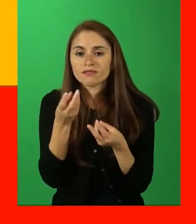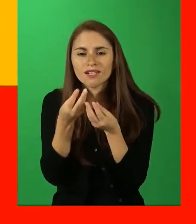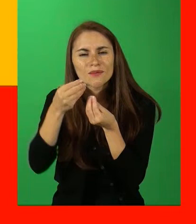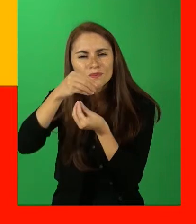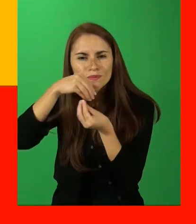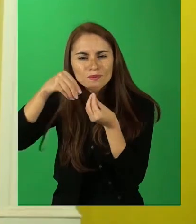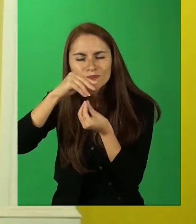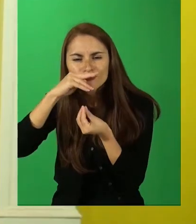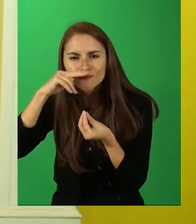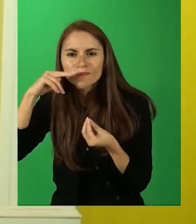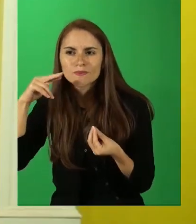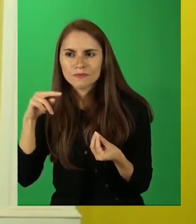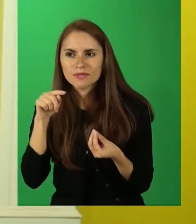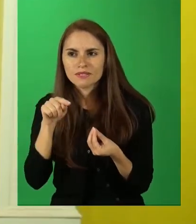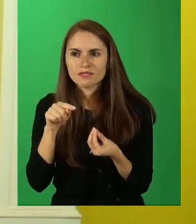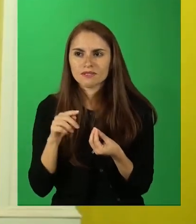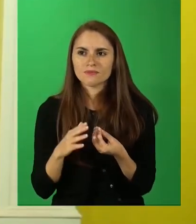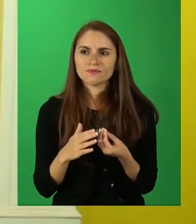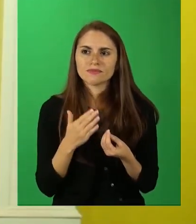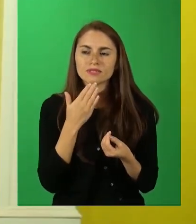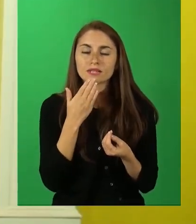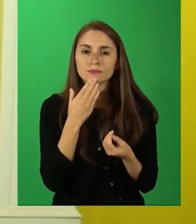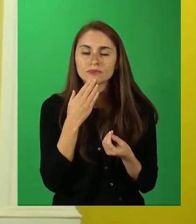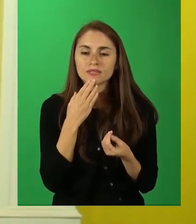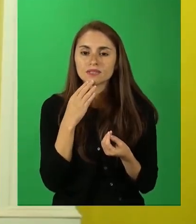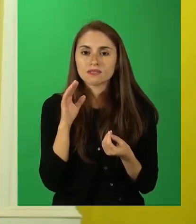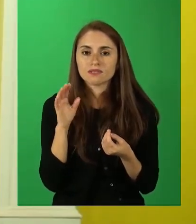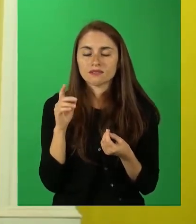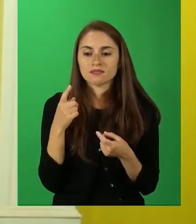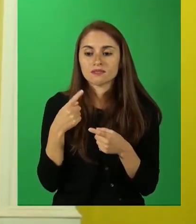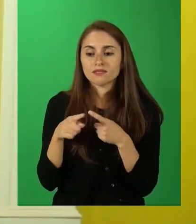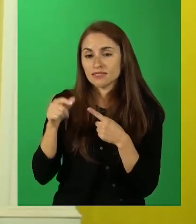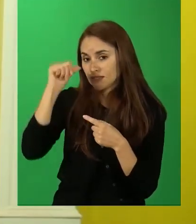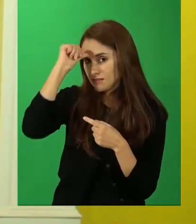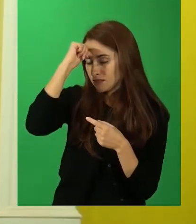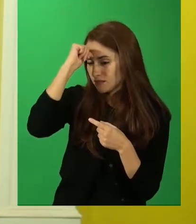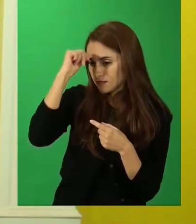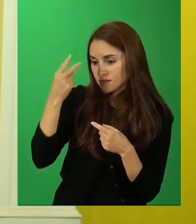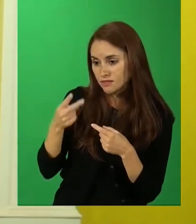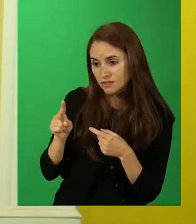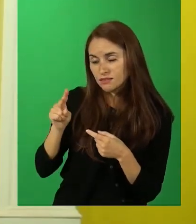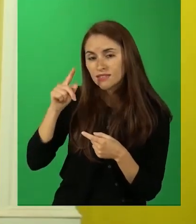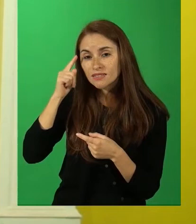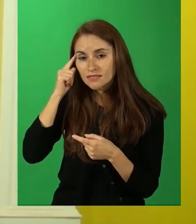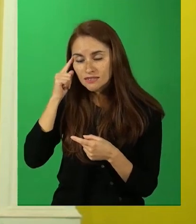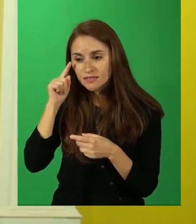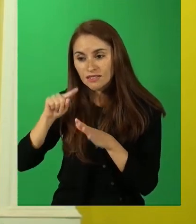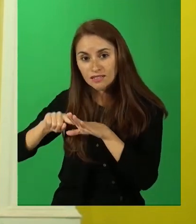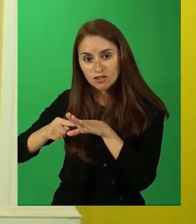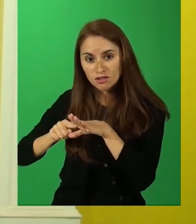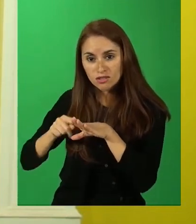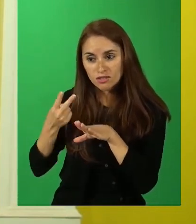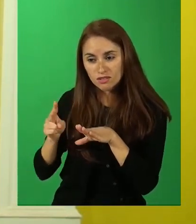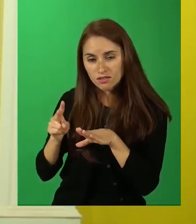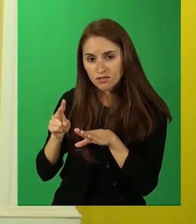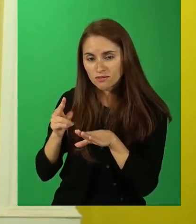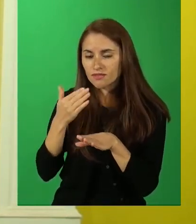especias, que tomaron tecnología de India, de China y de los